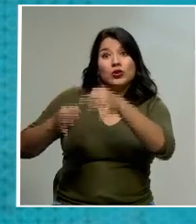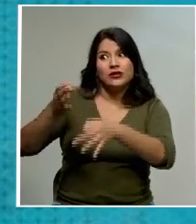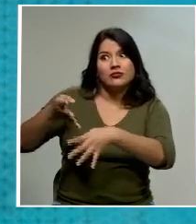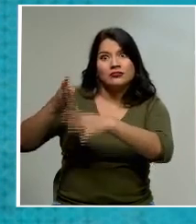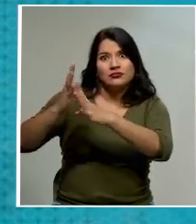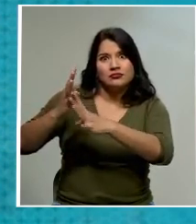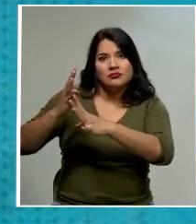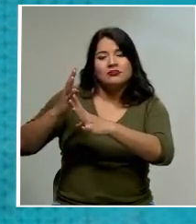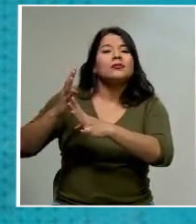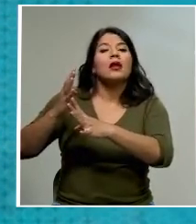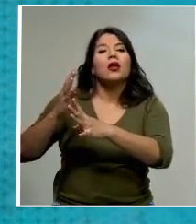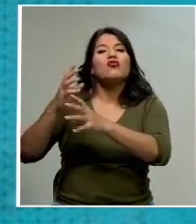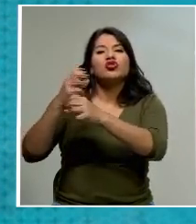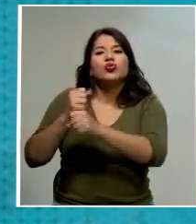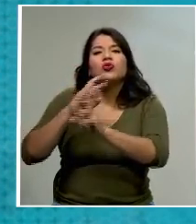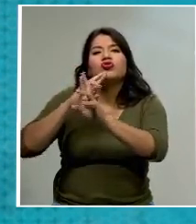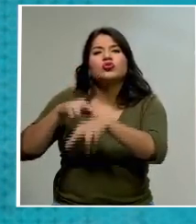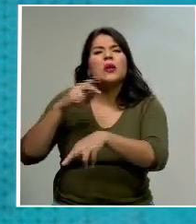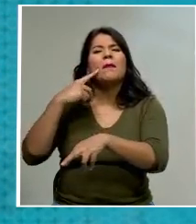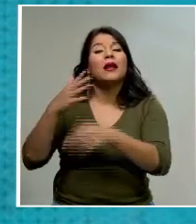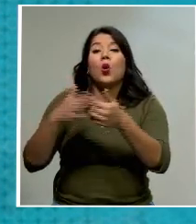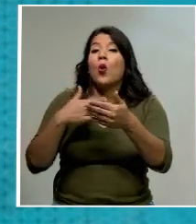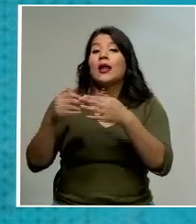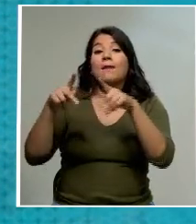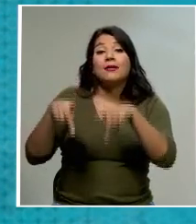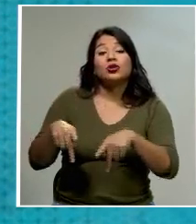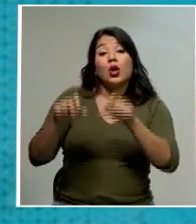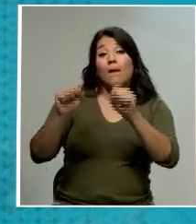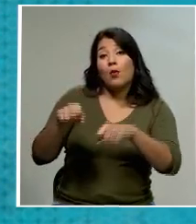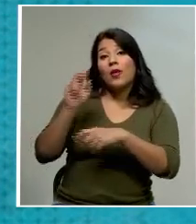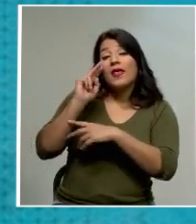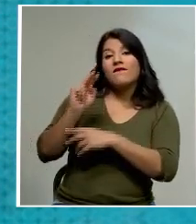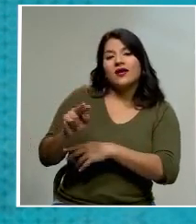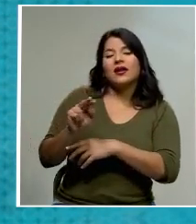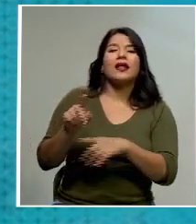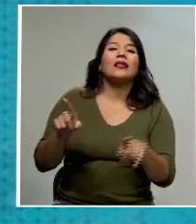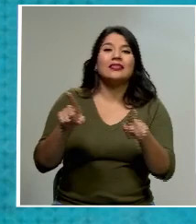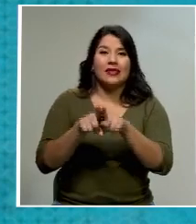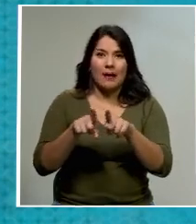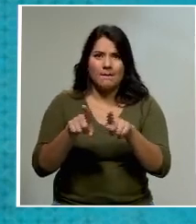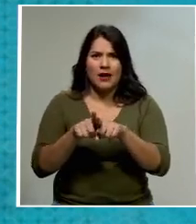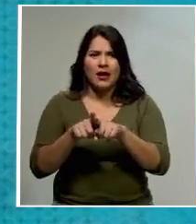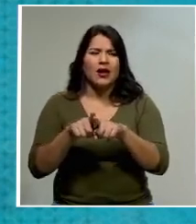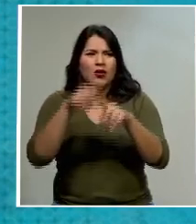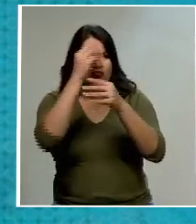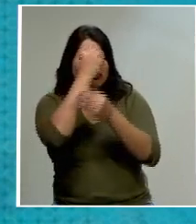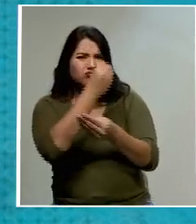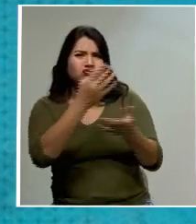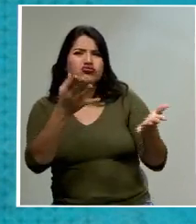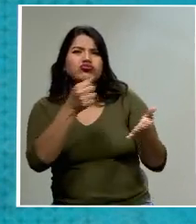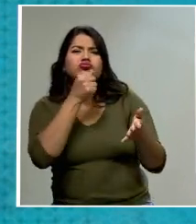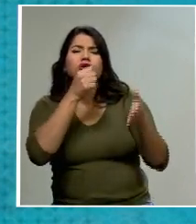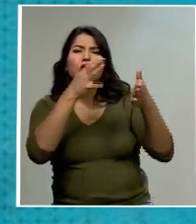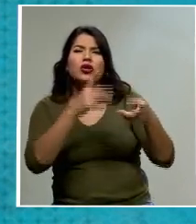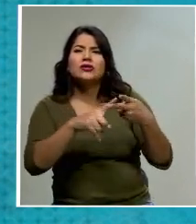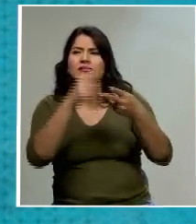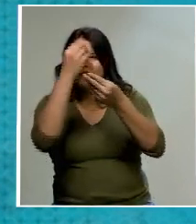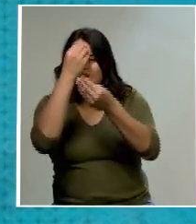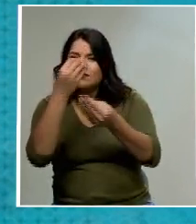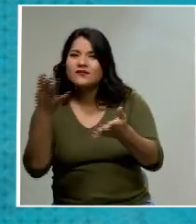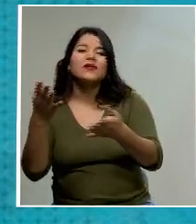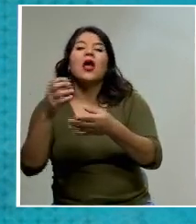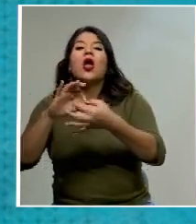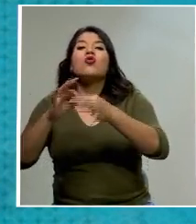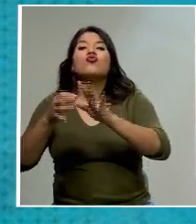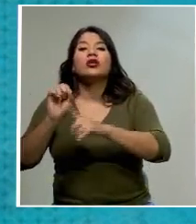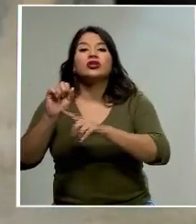que cualquier persona pudiese consultarla. Además, se distribuyó a los medios de comunicación y se publicó en las redes sociales del